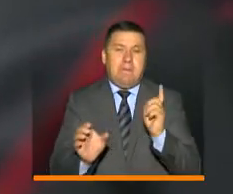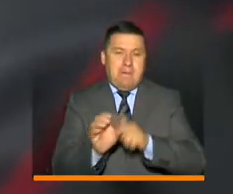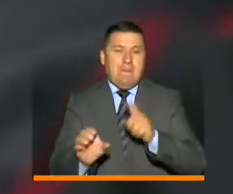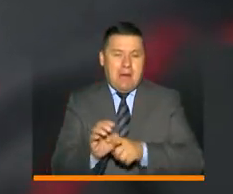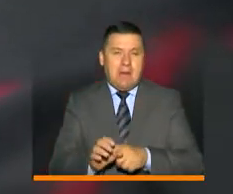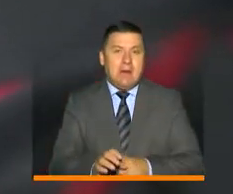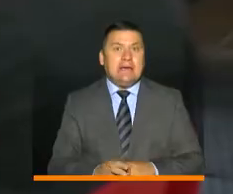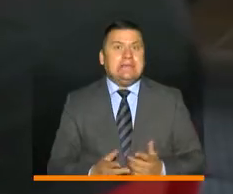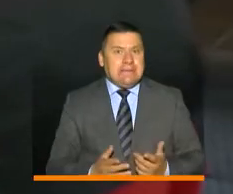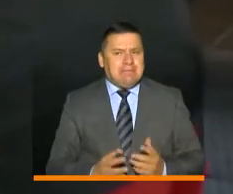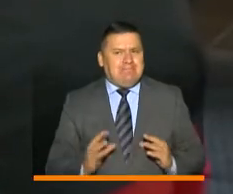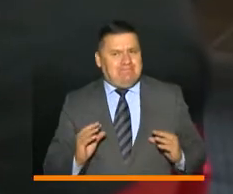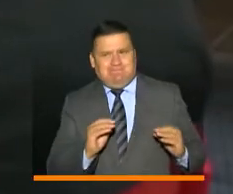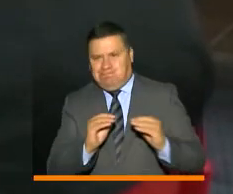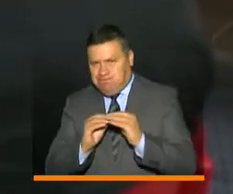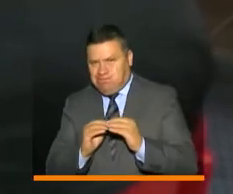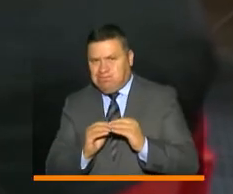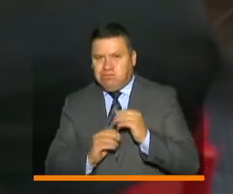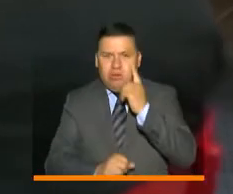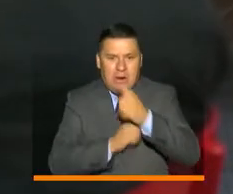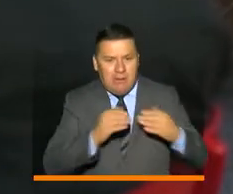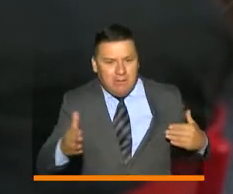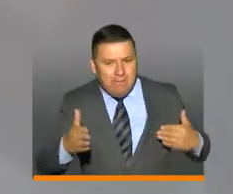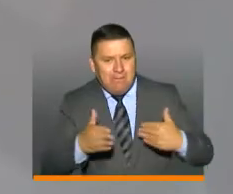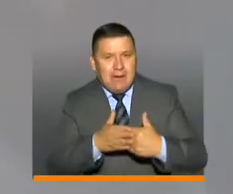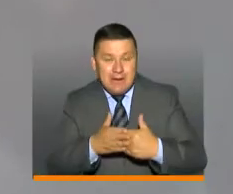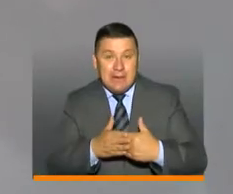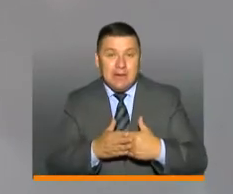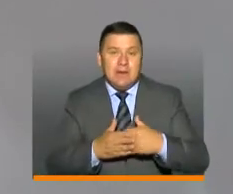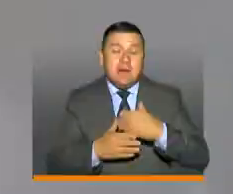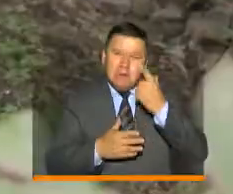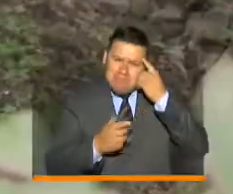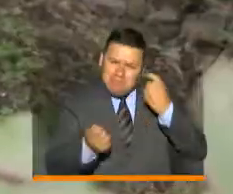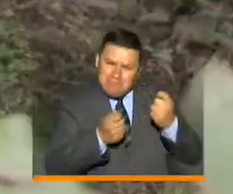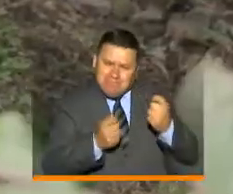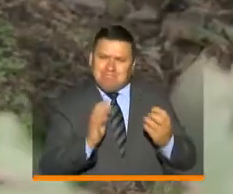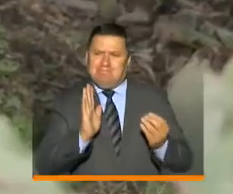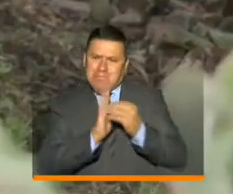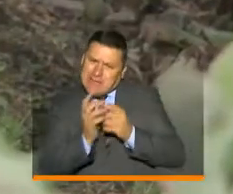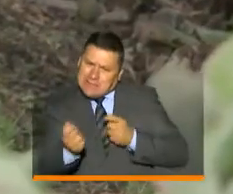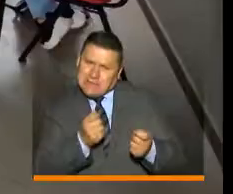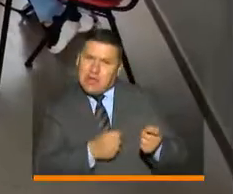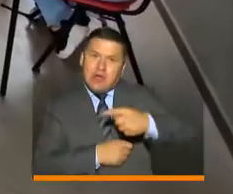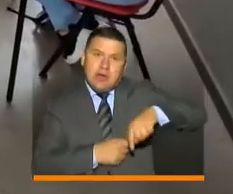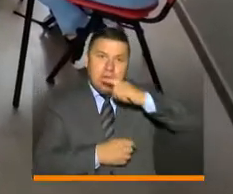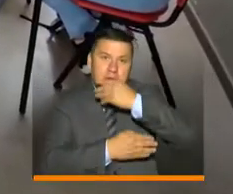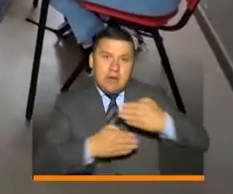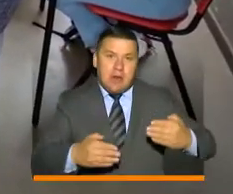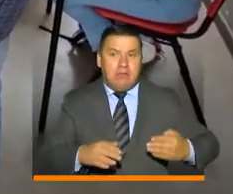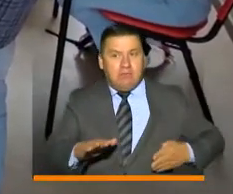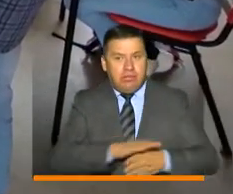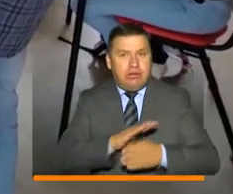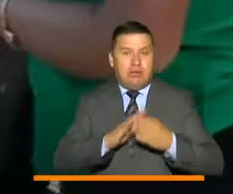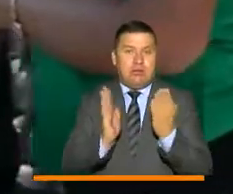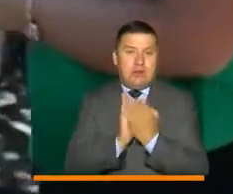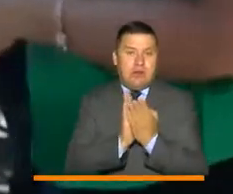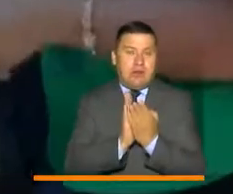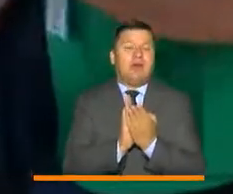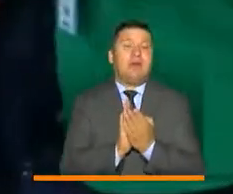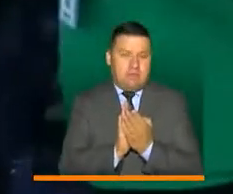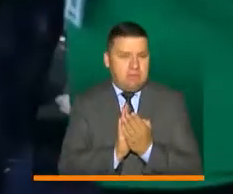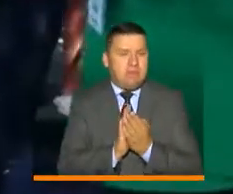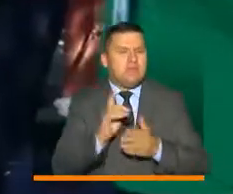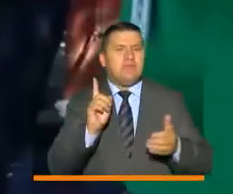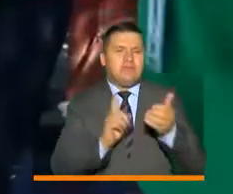que se continuarán consolidando en el transcurso del año. Entre las estrategias implementadas para que todos los niños estén dentro del sistema educativo,